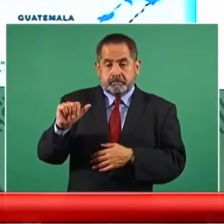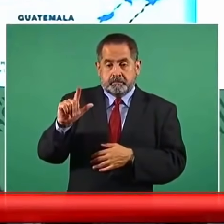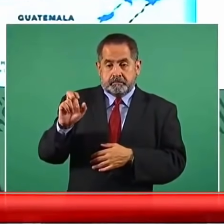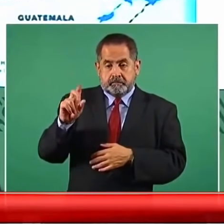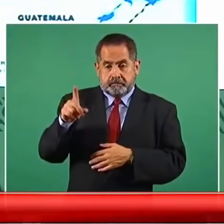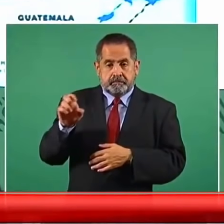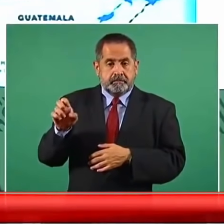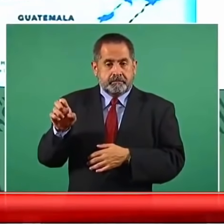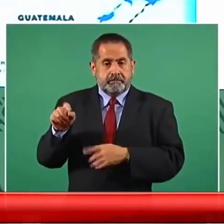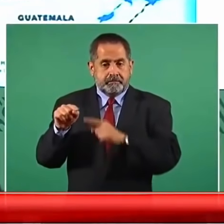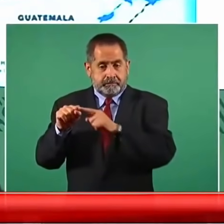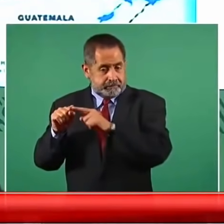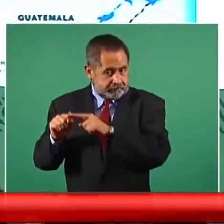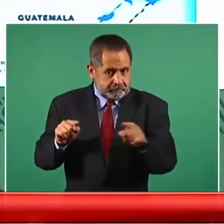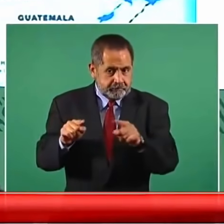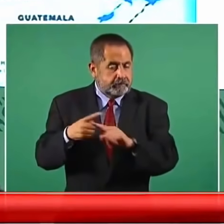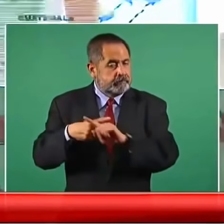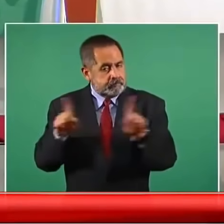eso es.